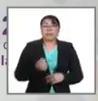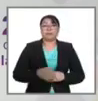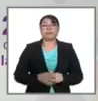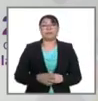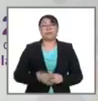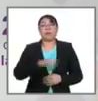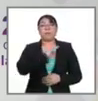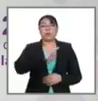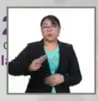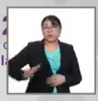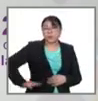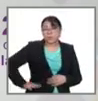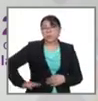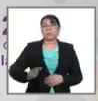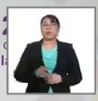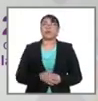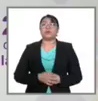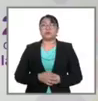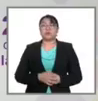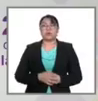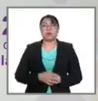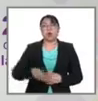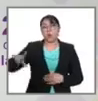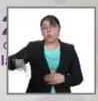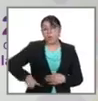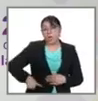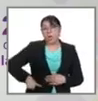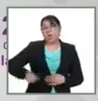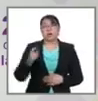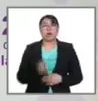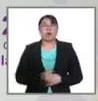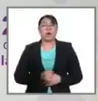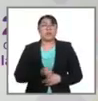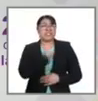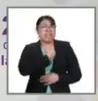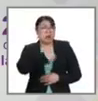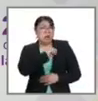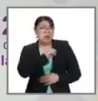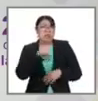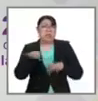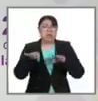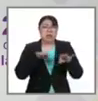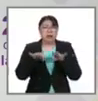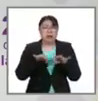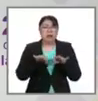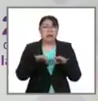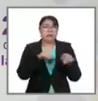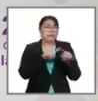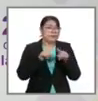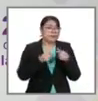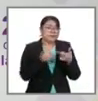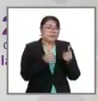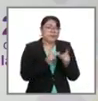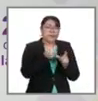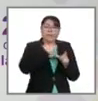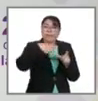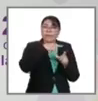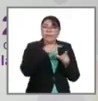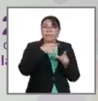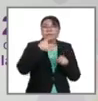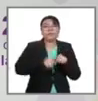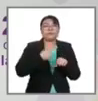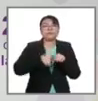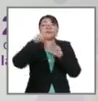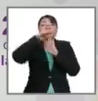municipios sector salud gobierno del estado hagamos que este grupo de edad deje de estarse enfermando